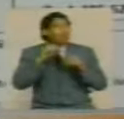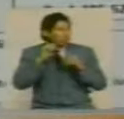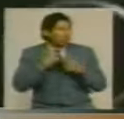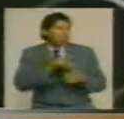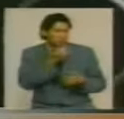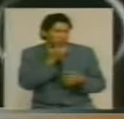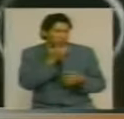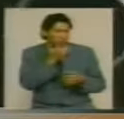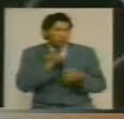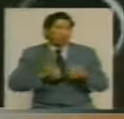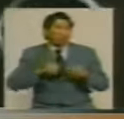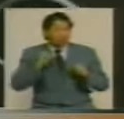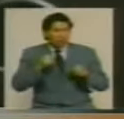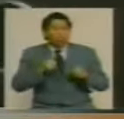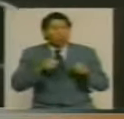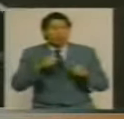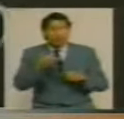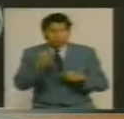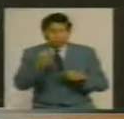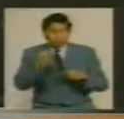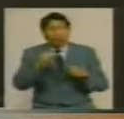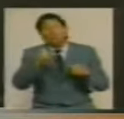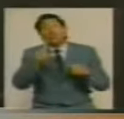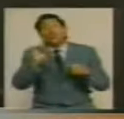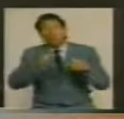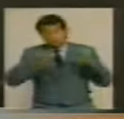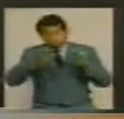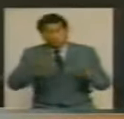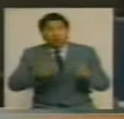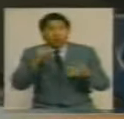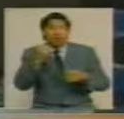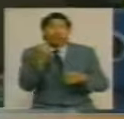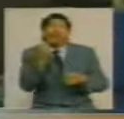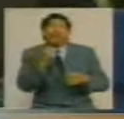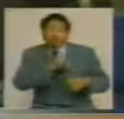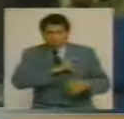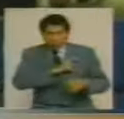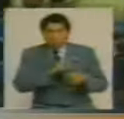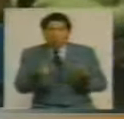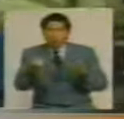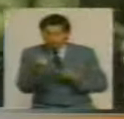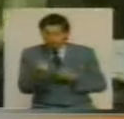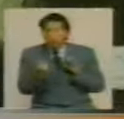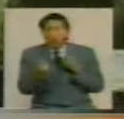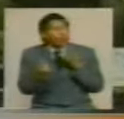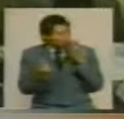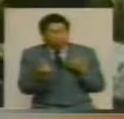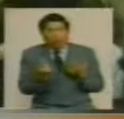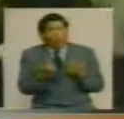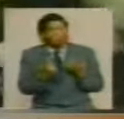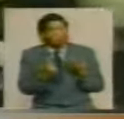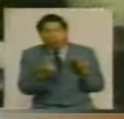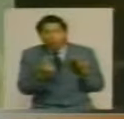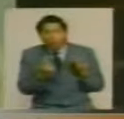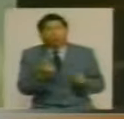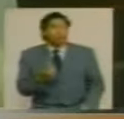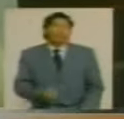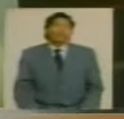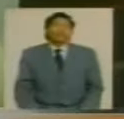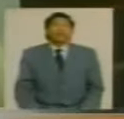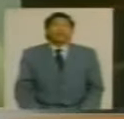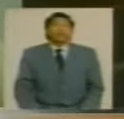penal, por lo que 20 fiscales, 18 jueces y 12 policías tendrán que rendir cuentas ante el Ministerio Público.